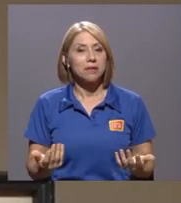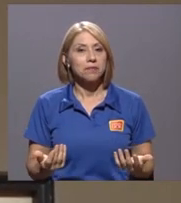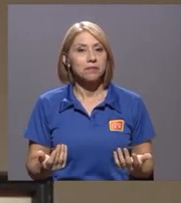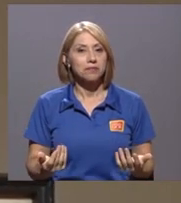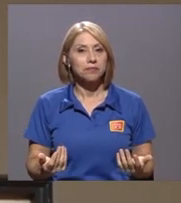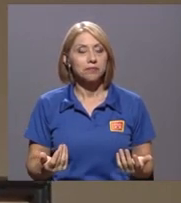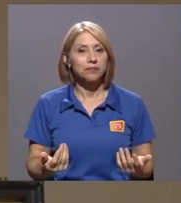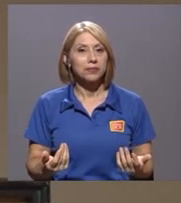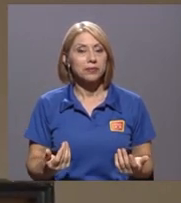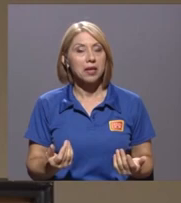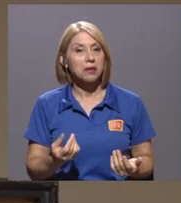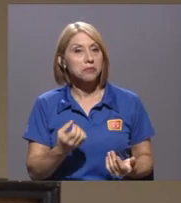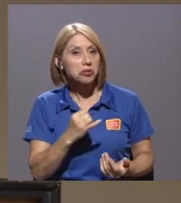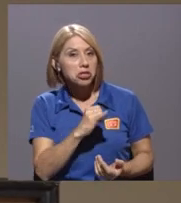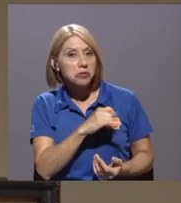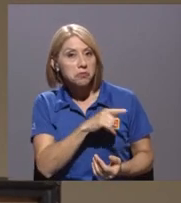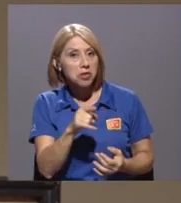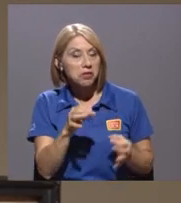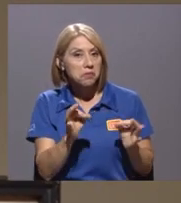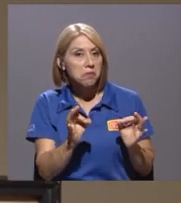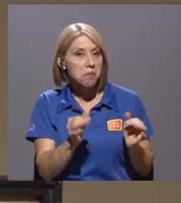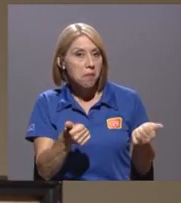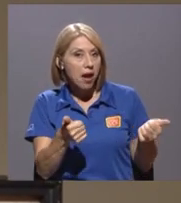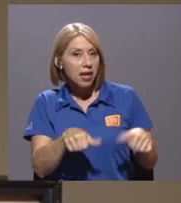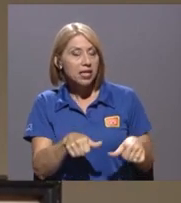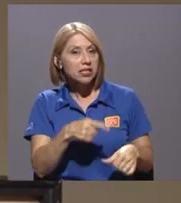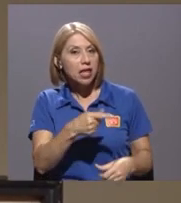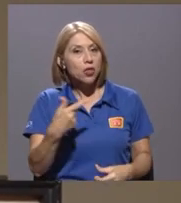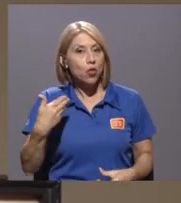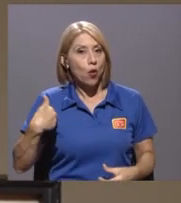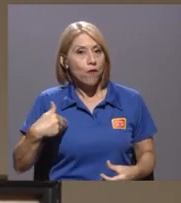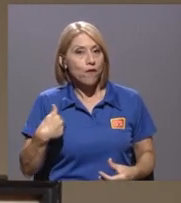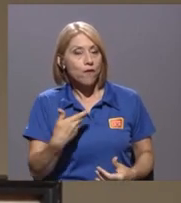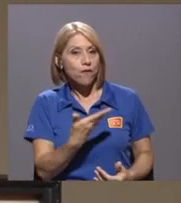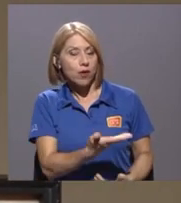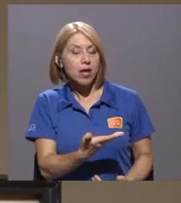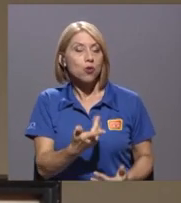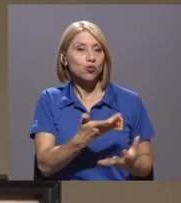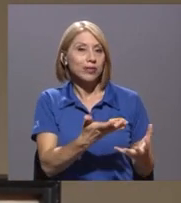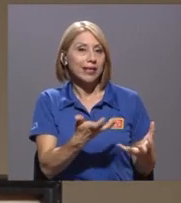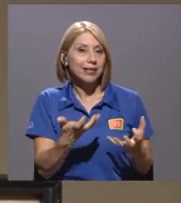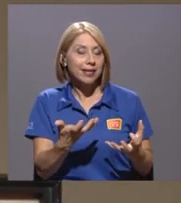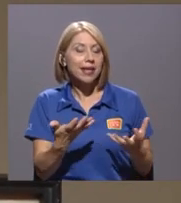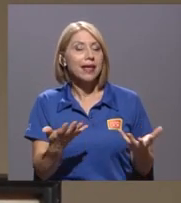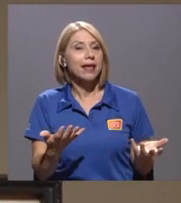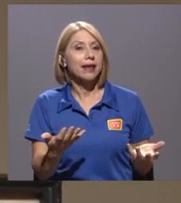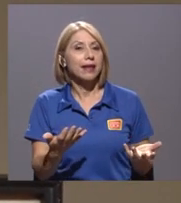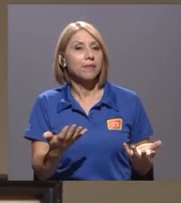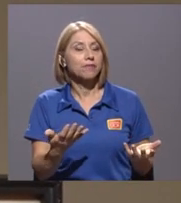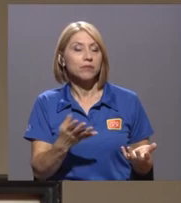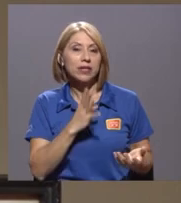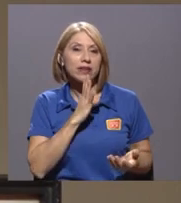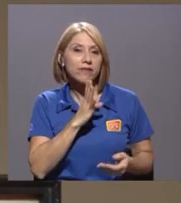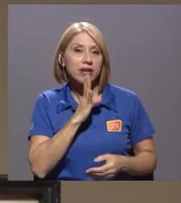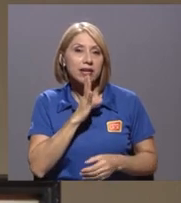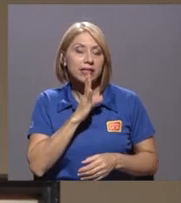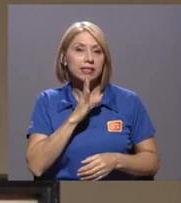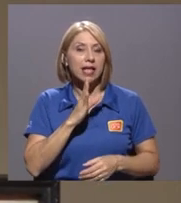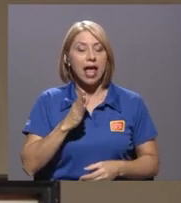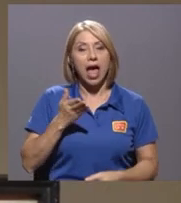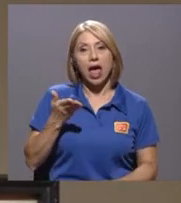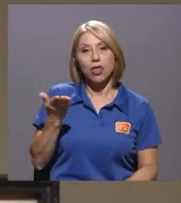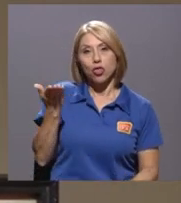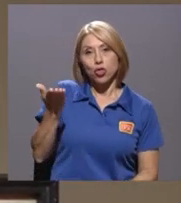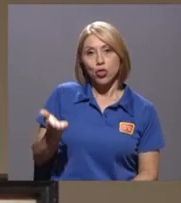si les parece don fernando si usted quiere referirse a un